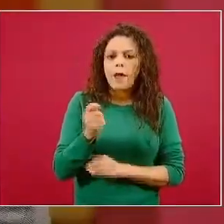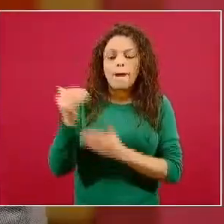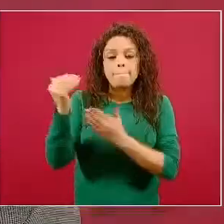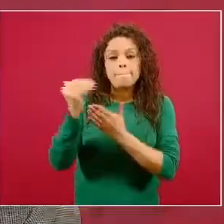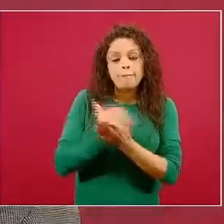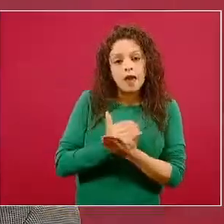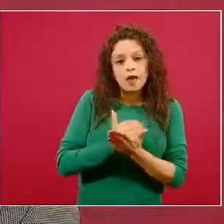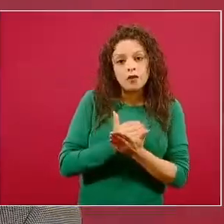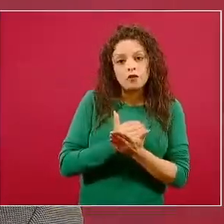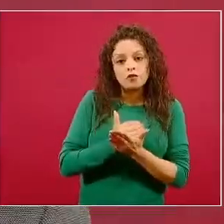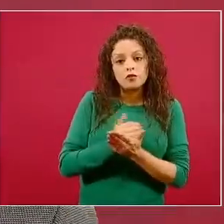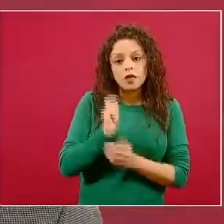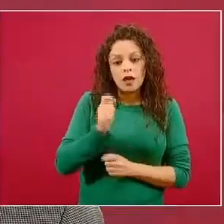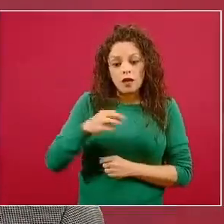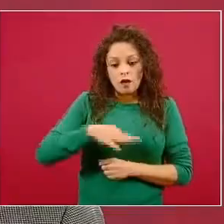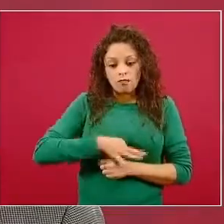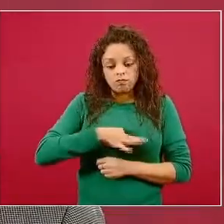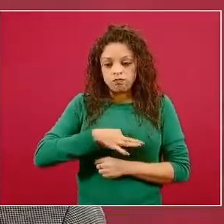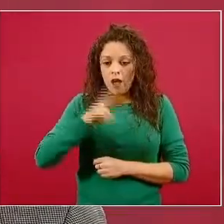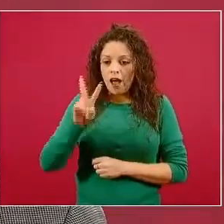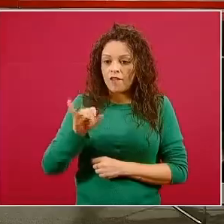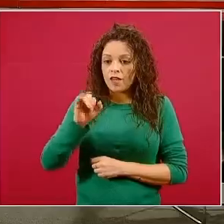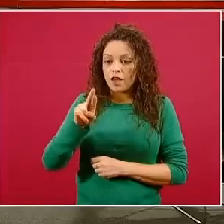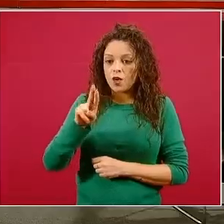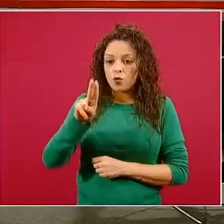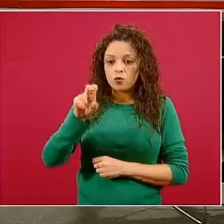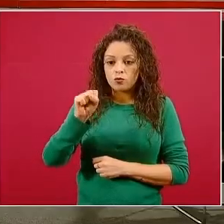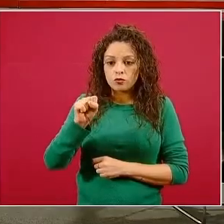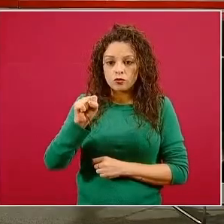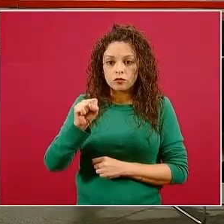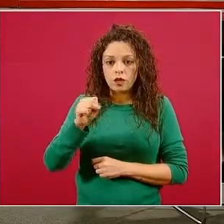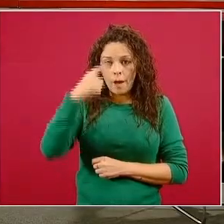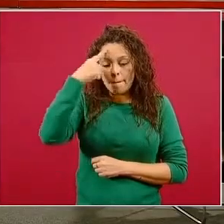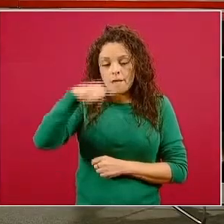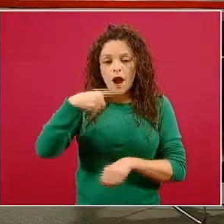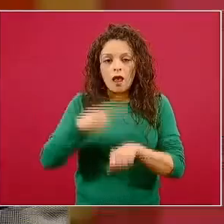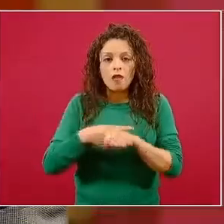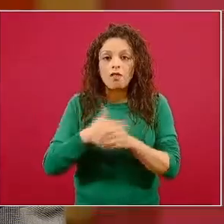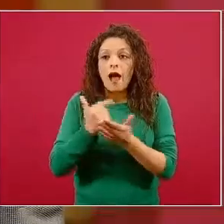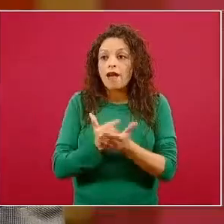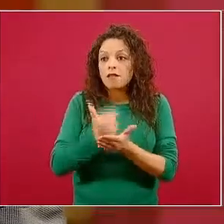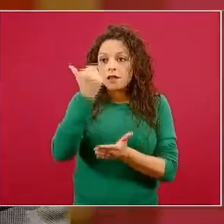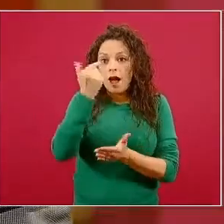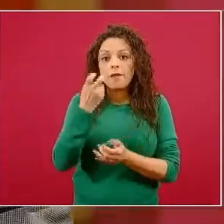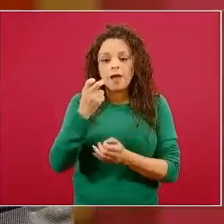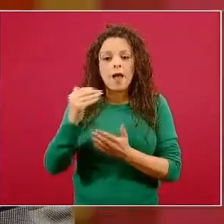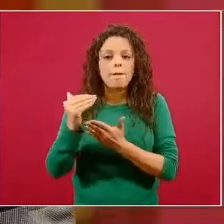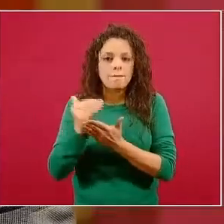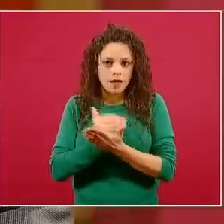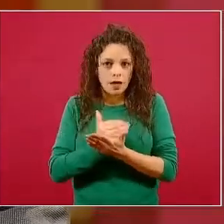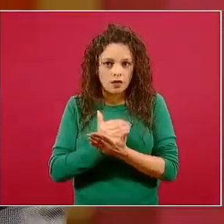virulencia, la capacidad del virus SARS-CoV-2 de causar enfermedad grave y muerte,